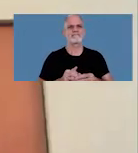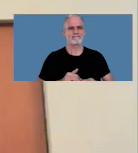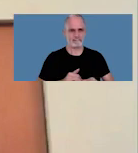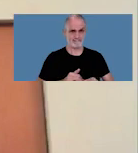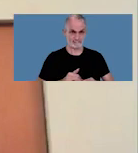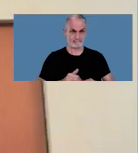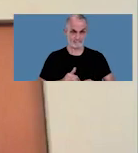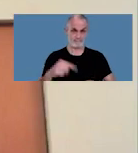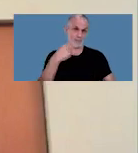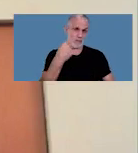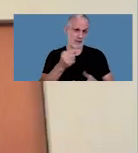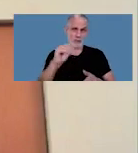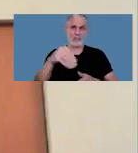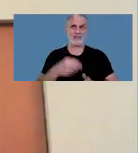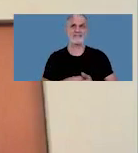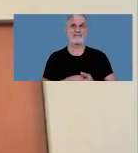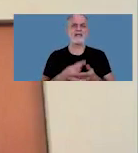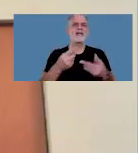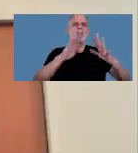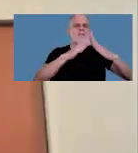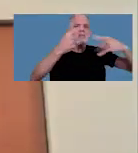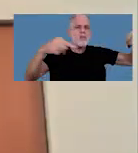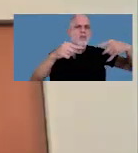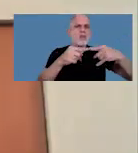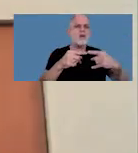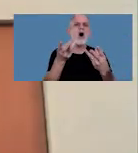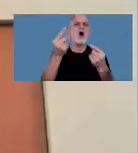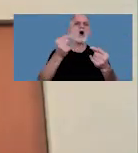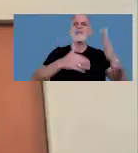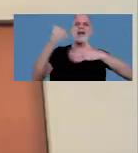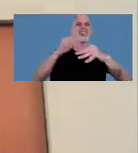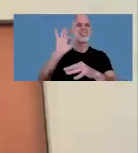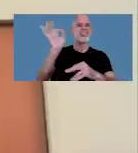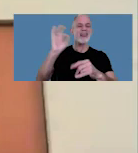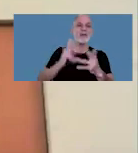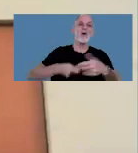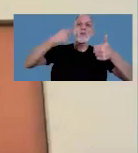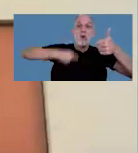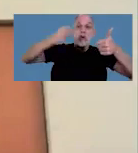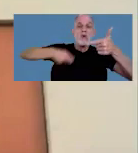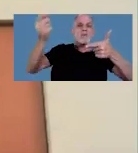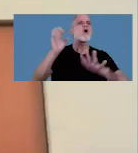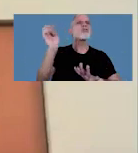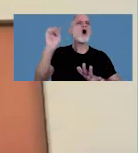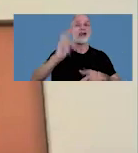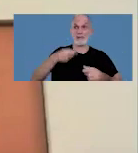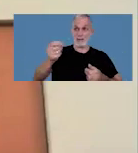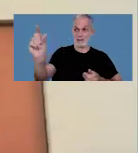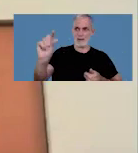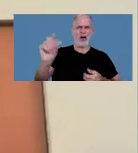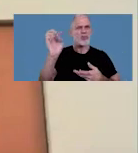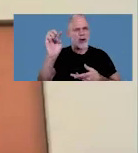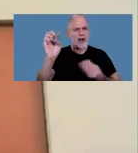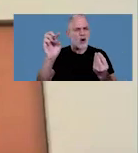Vamos a otra pregunta. Un inmueble que se compra de pozo y se van pagando las cuotas en dólares, ¿ese crédito se declara en